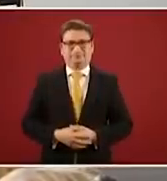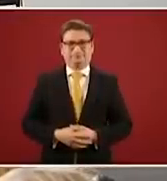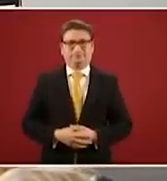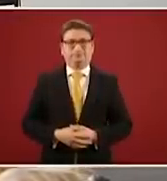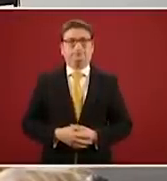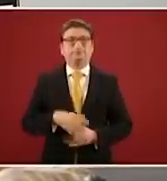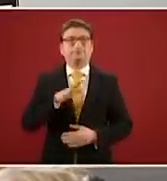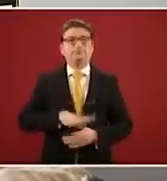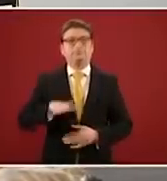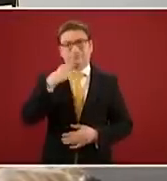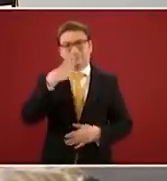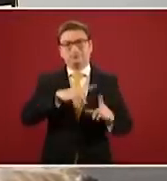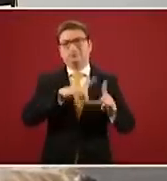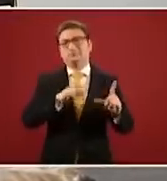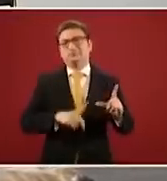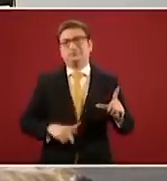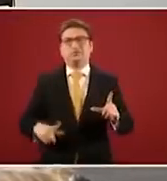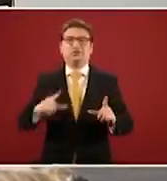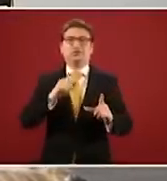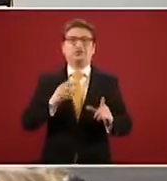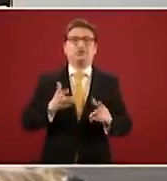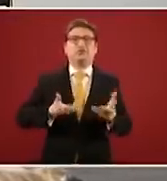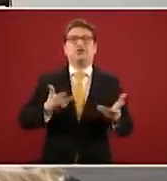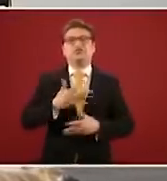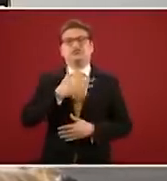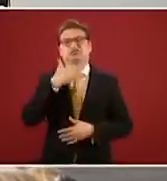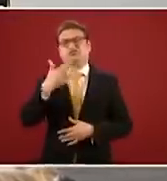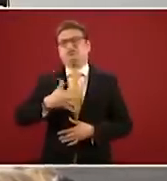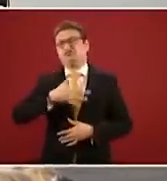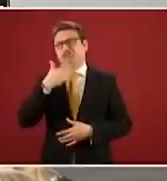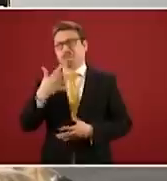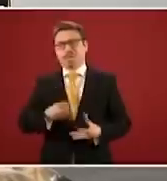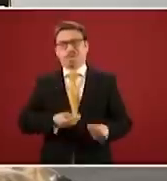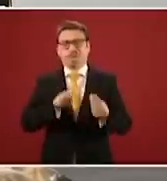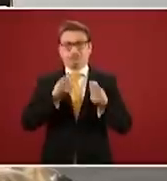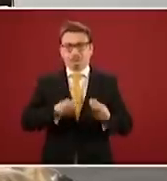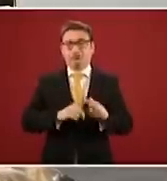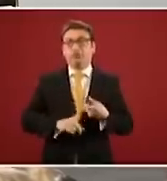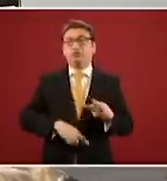Imperaba, reinaba la corrupción y la impunidad.